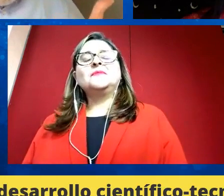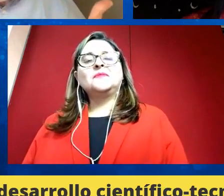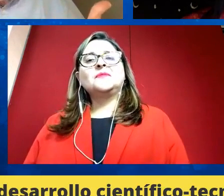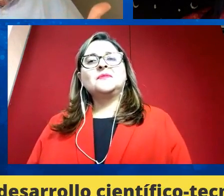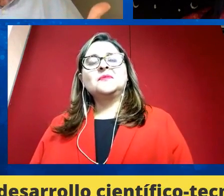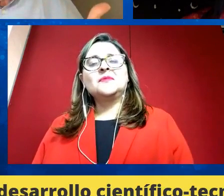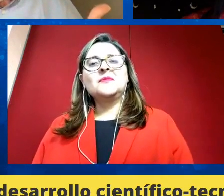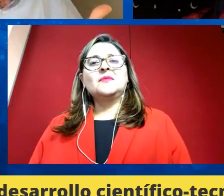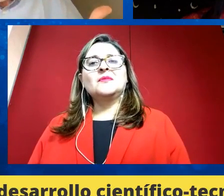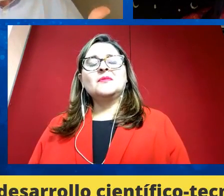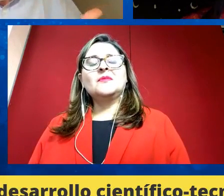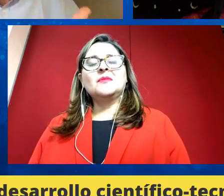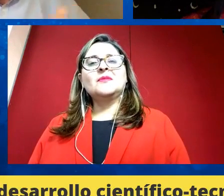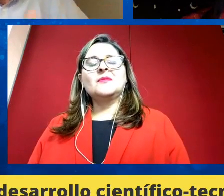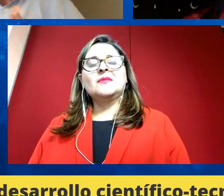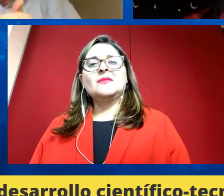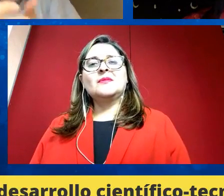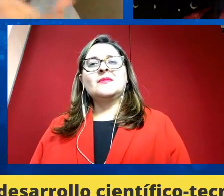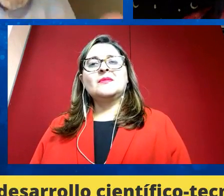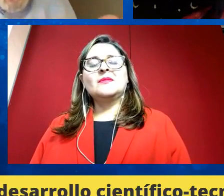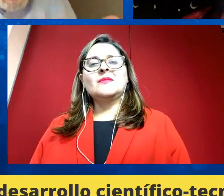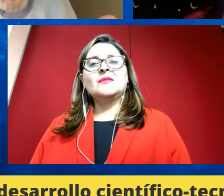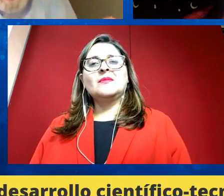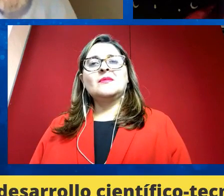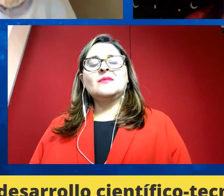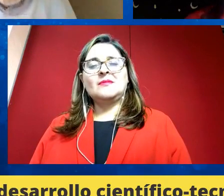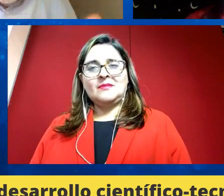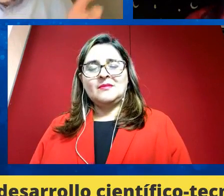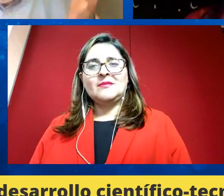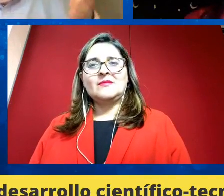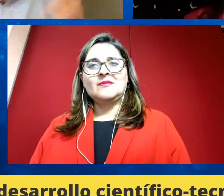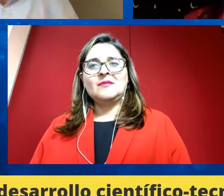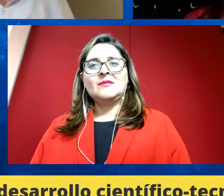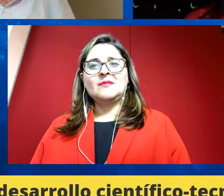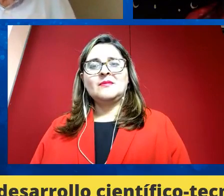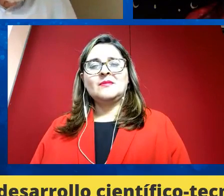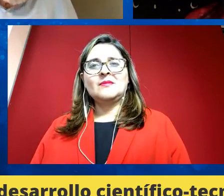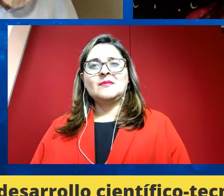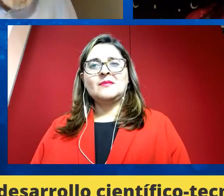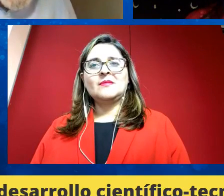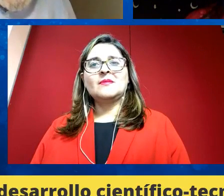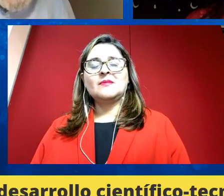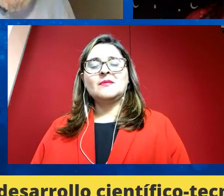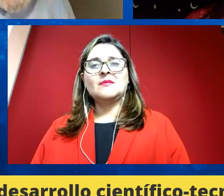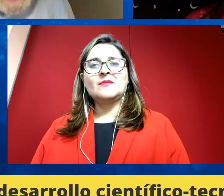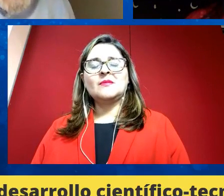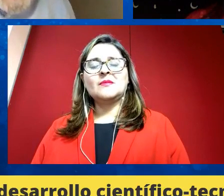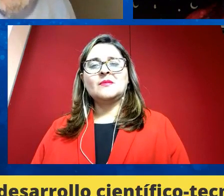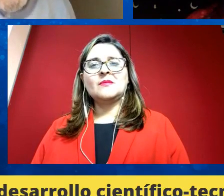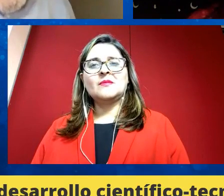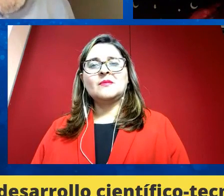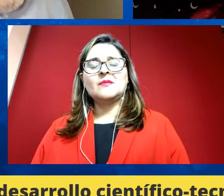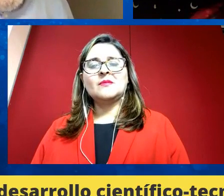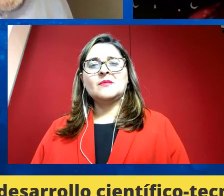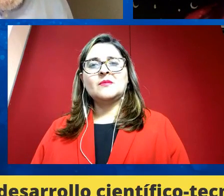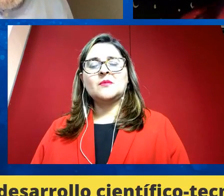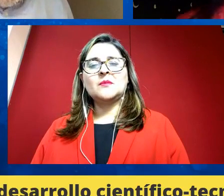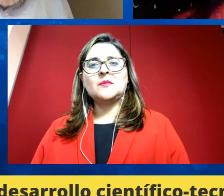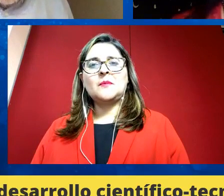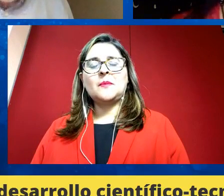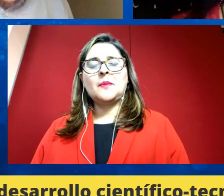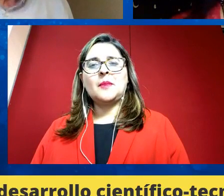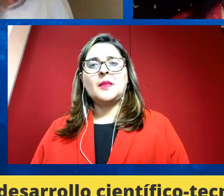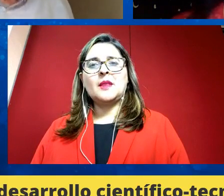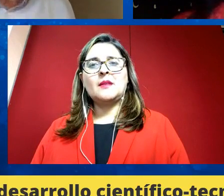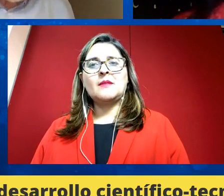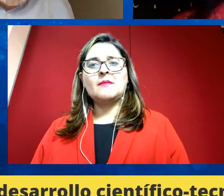eso internalizado, el norte es precioso. Pero yo creo que, mira, una manera de descentralizar Chile